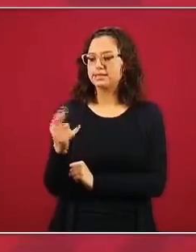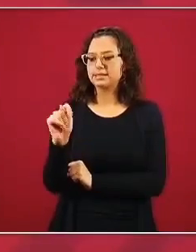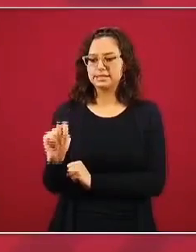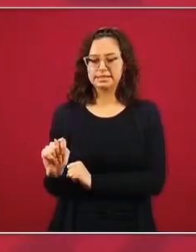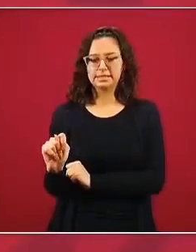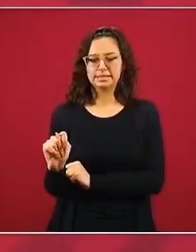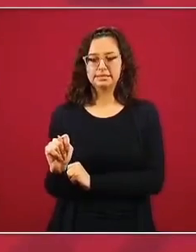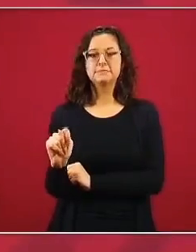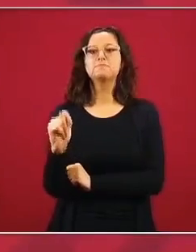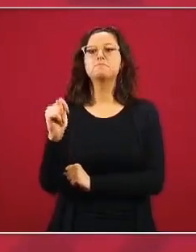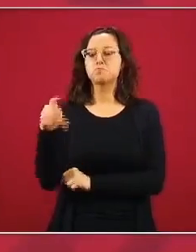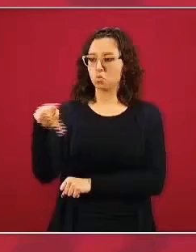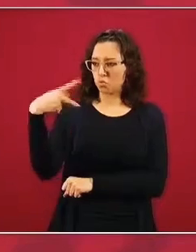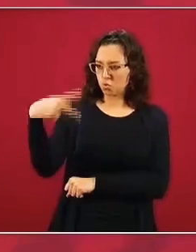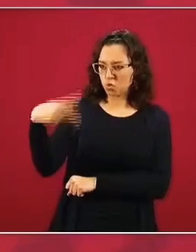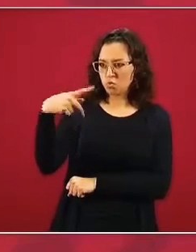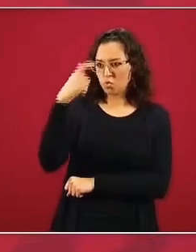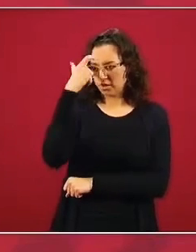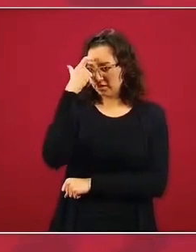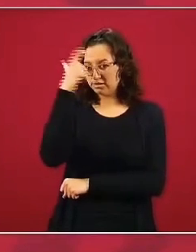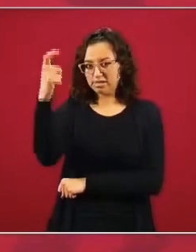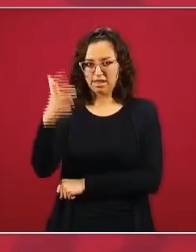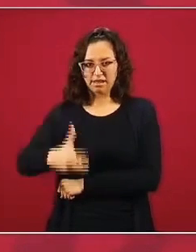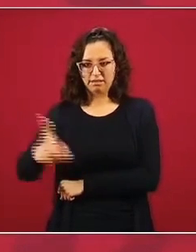ya fabricó